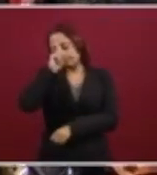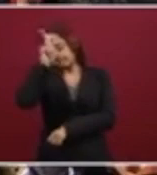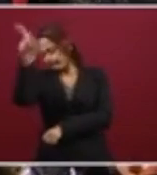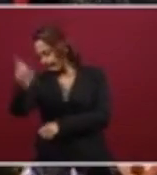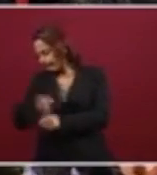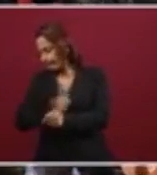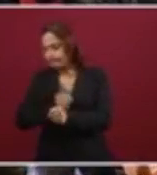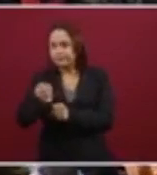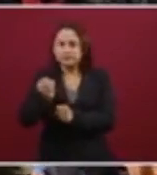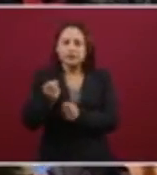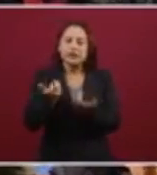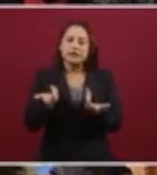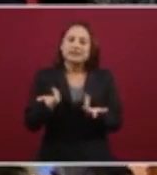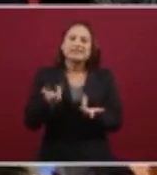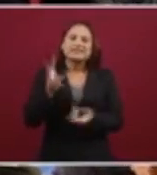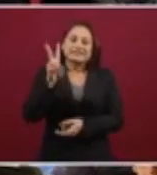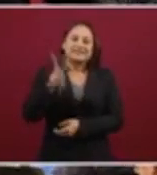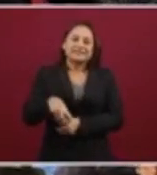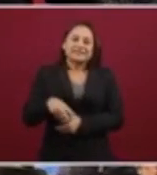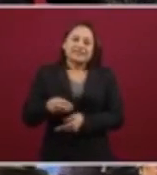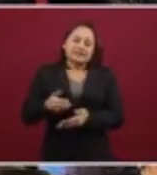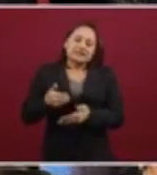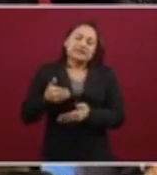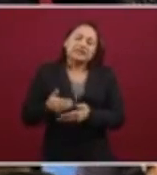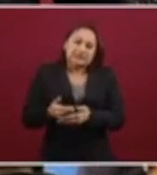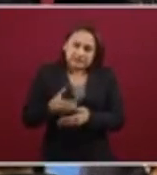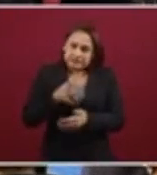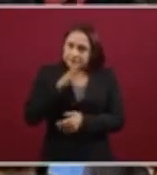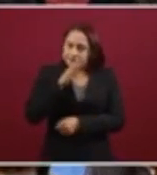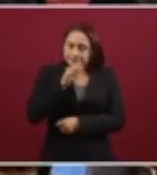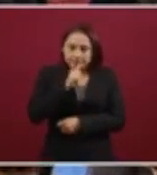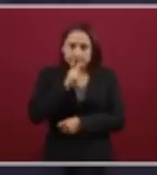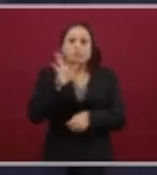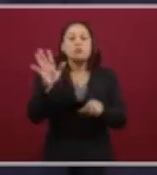porque es un asunto complejo.